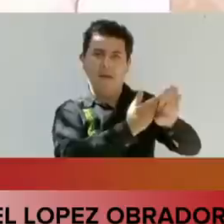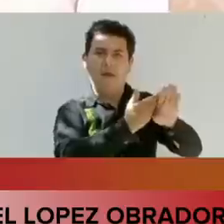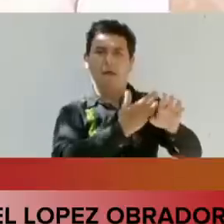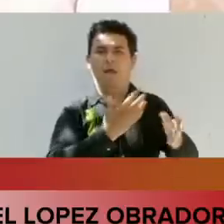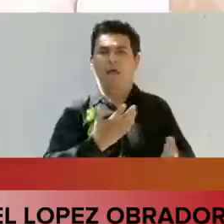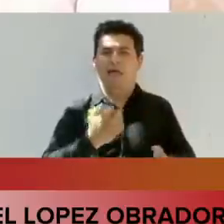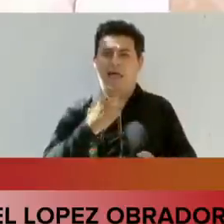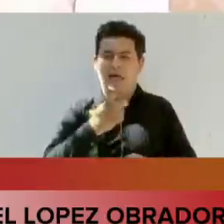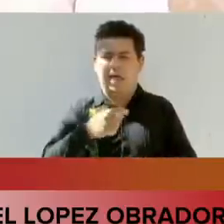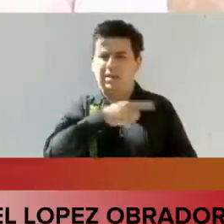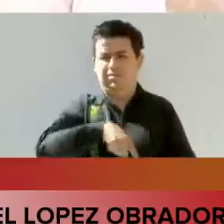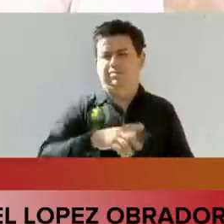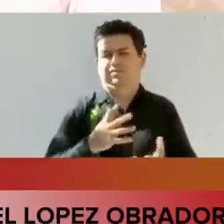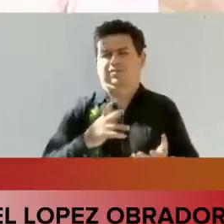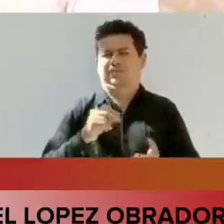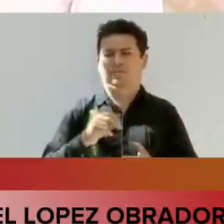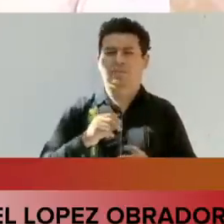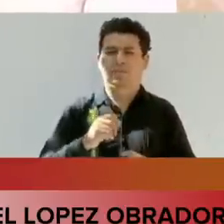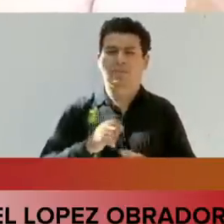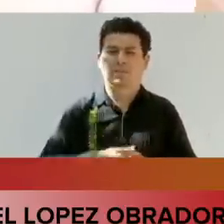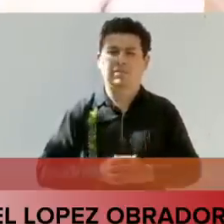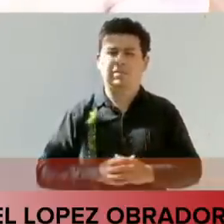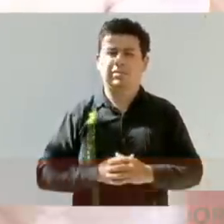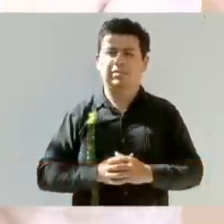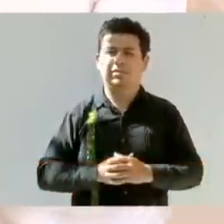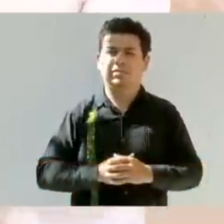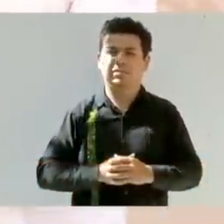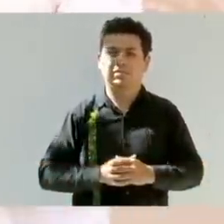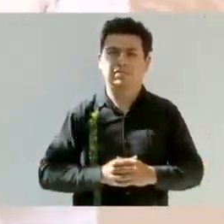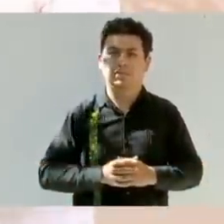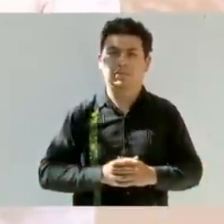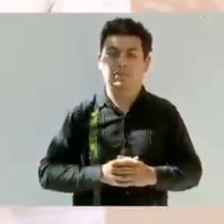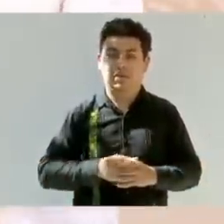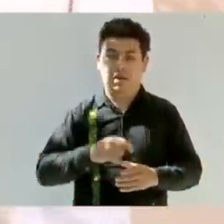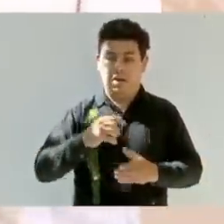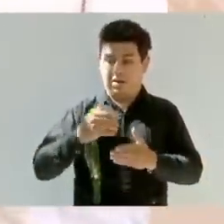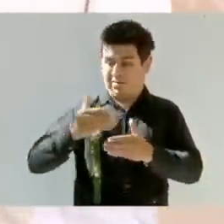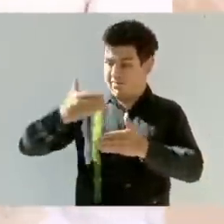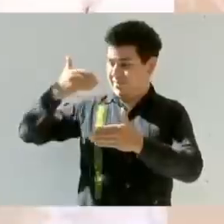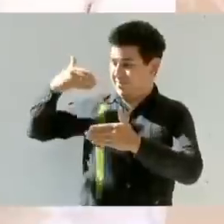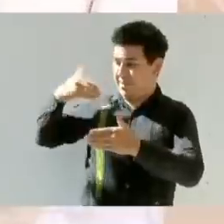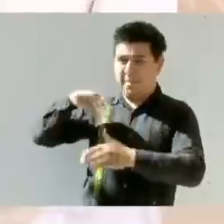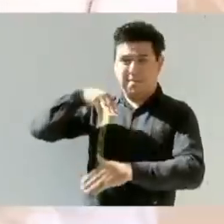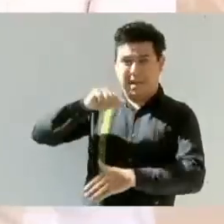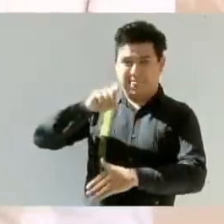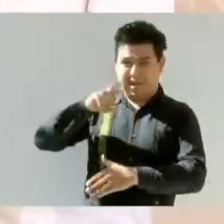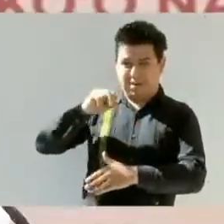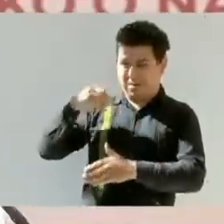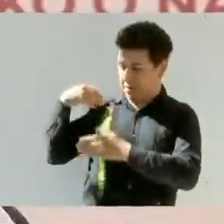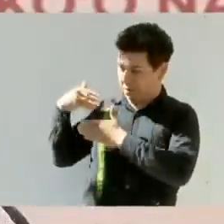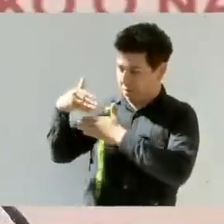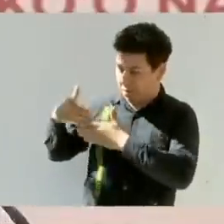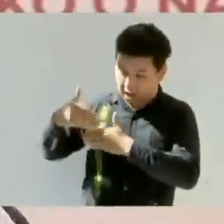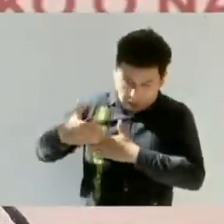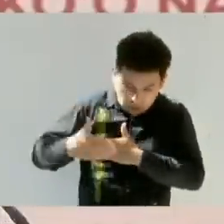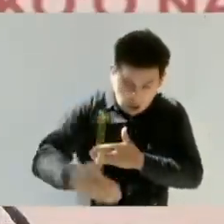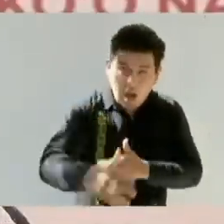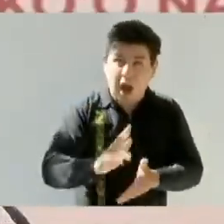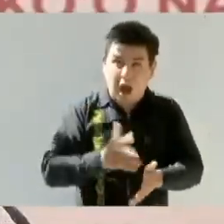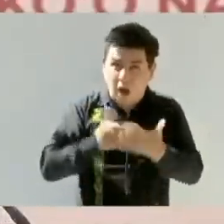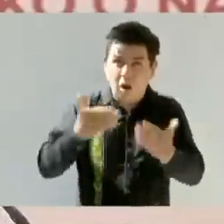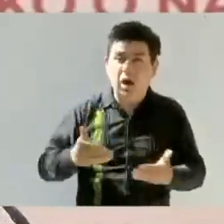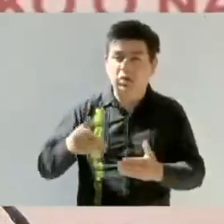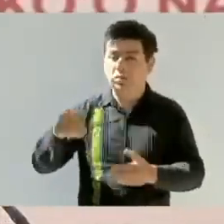porque desde la época del presidente Madero nunca se había atacado a un presidente como ahora. ¿Cómo